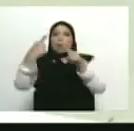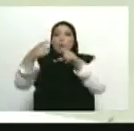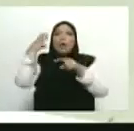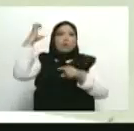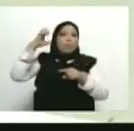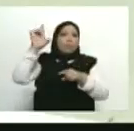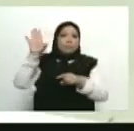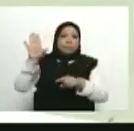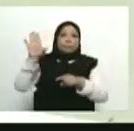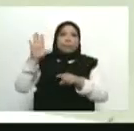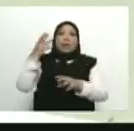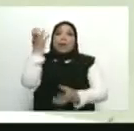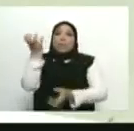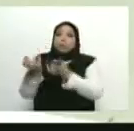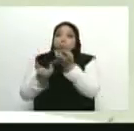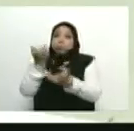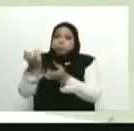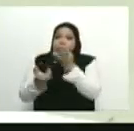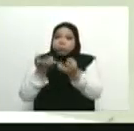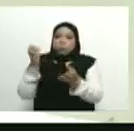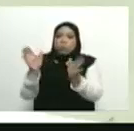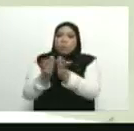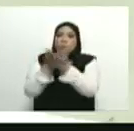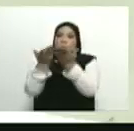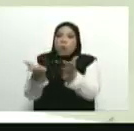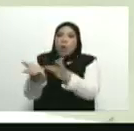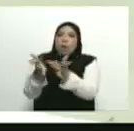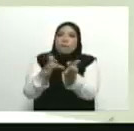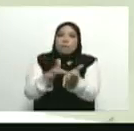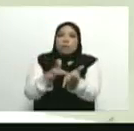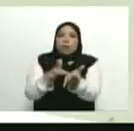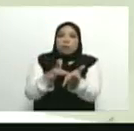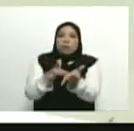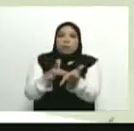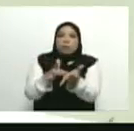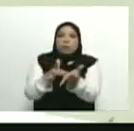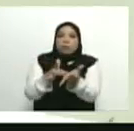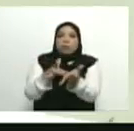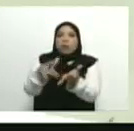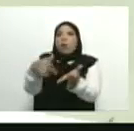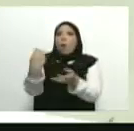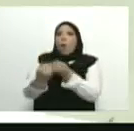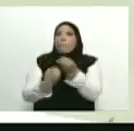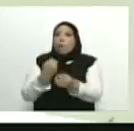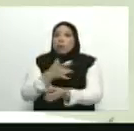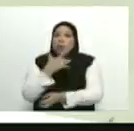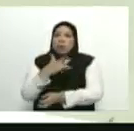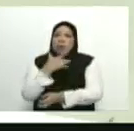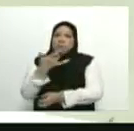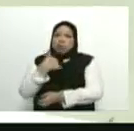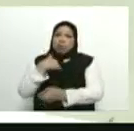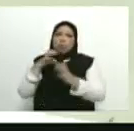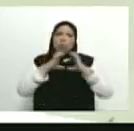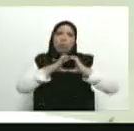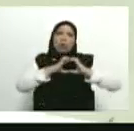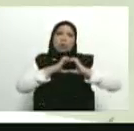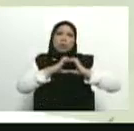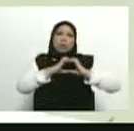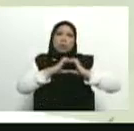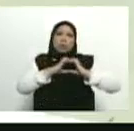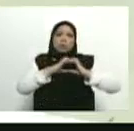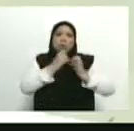quemaran el libro sagrado de los cristianos? ¿Ah? Entonces siento en mi corazón